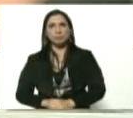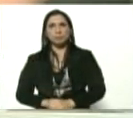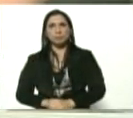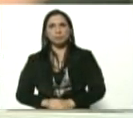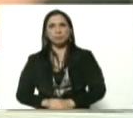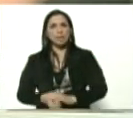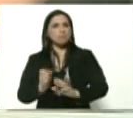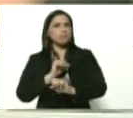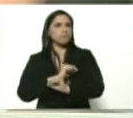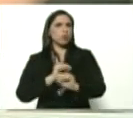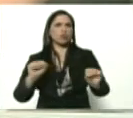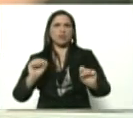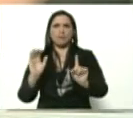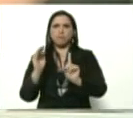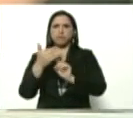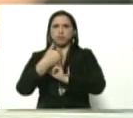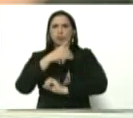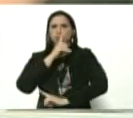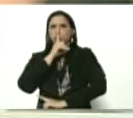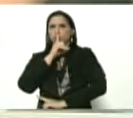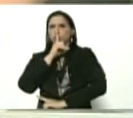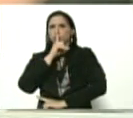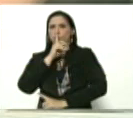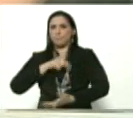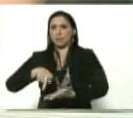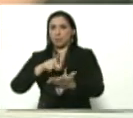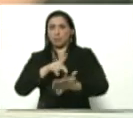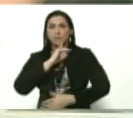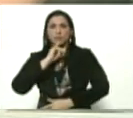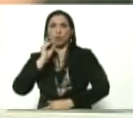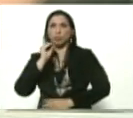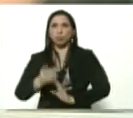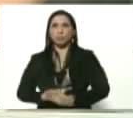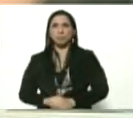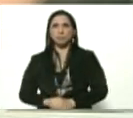Es imposible ocultar la participación de Iván Duque.